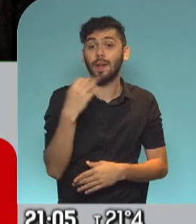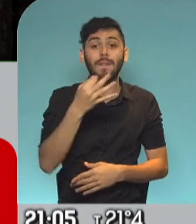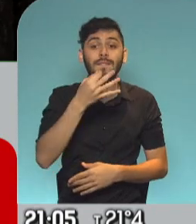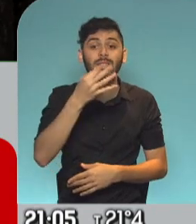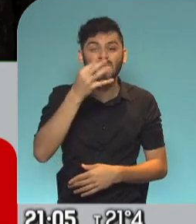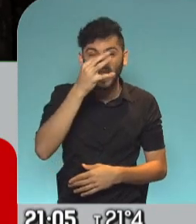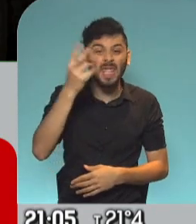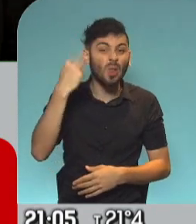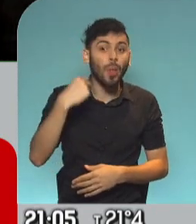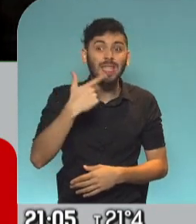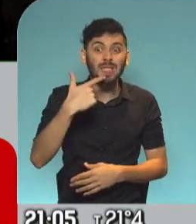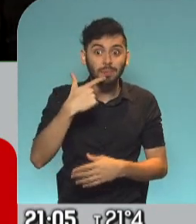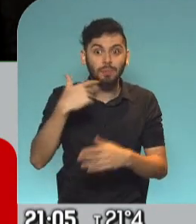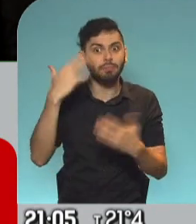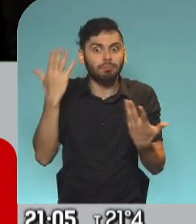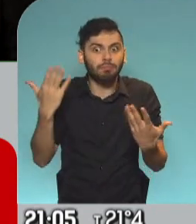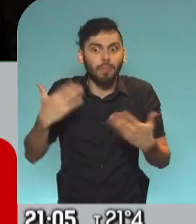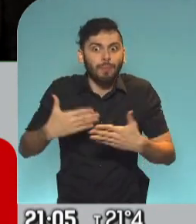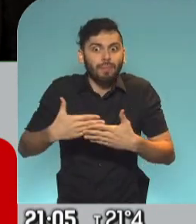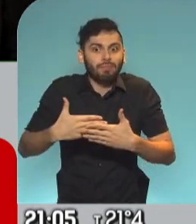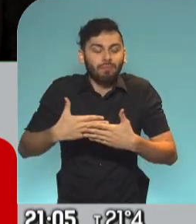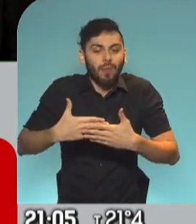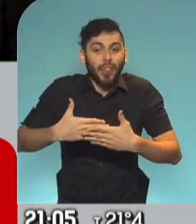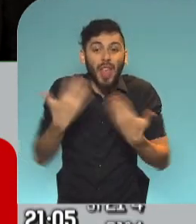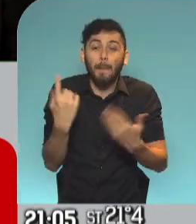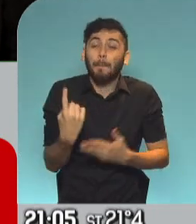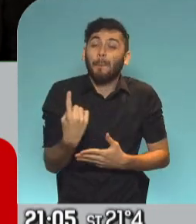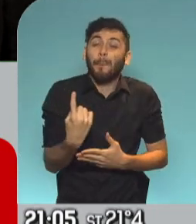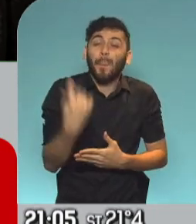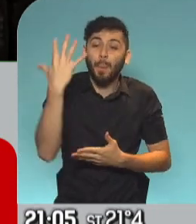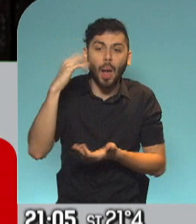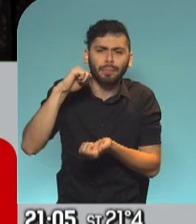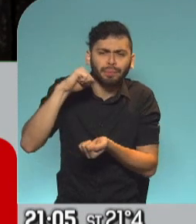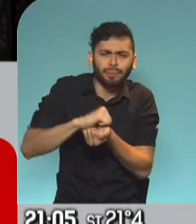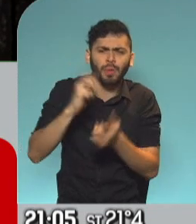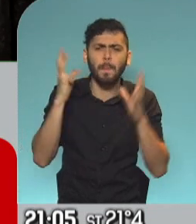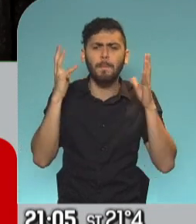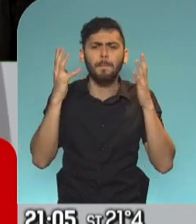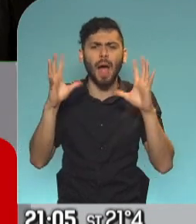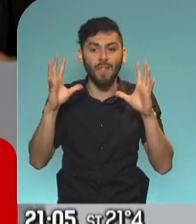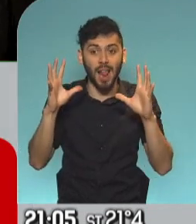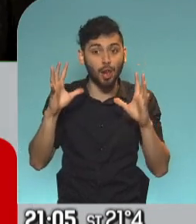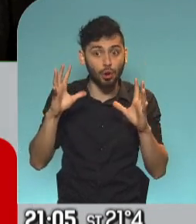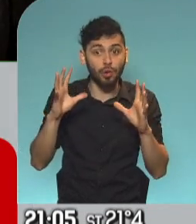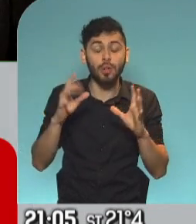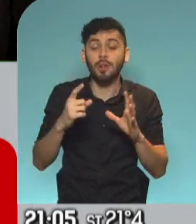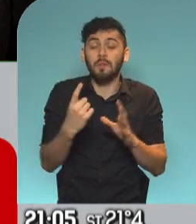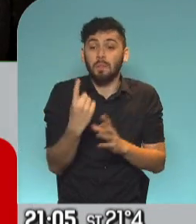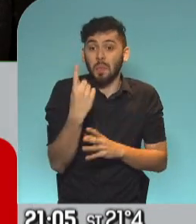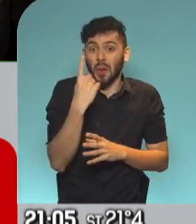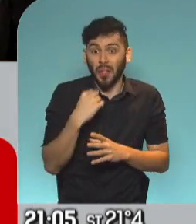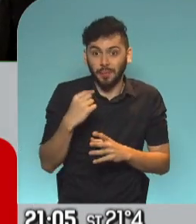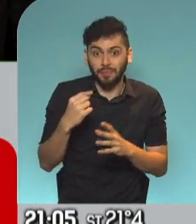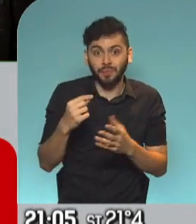septiembre, conmemorábamos la creación, la primera vez que se publicó Mafalda en primera plana. Era